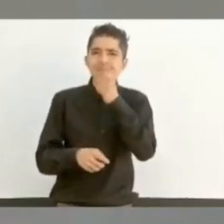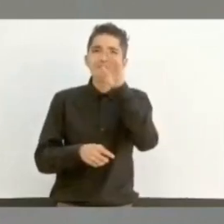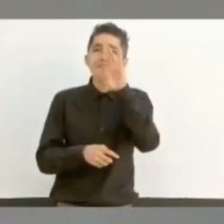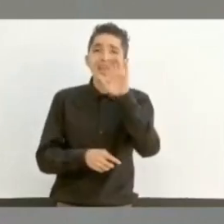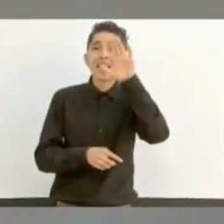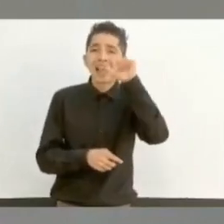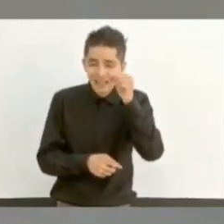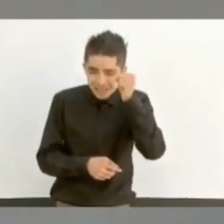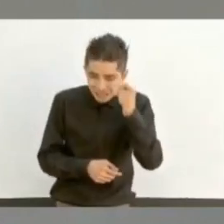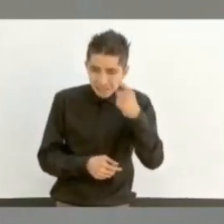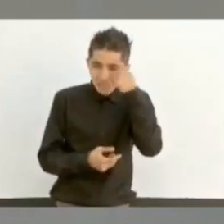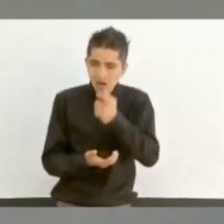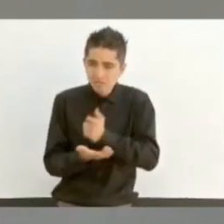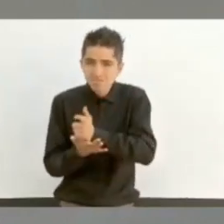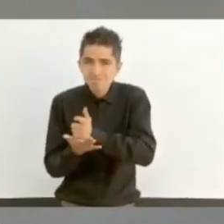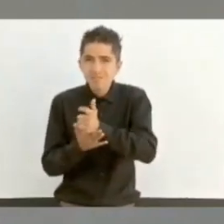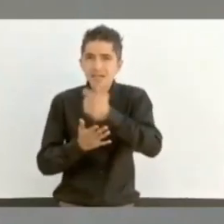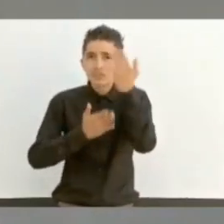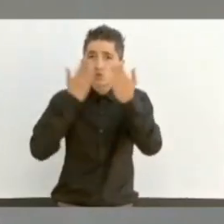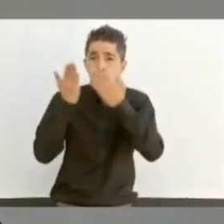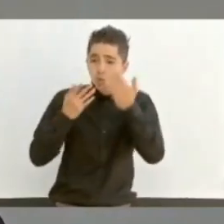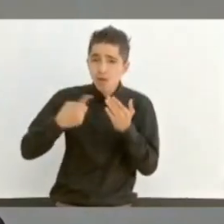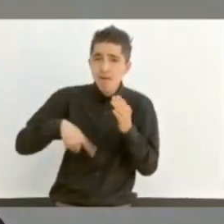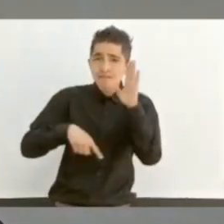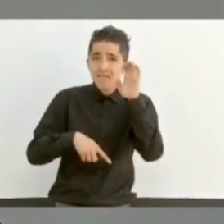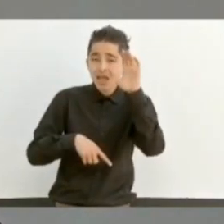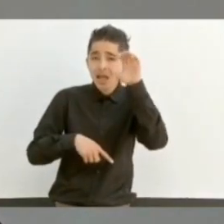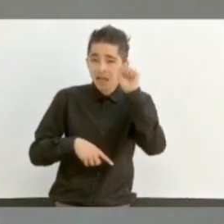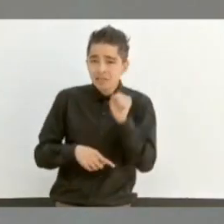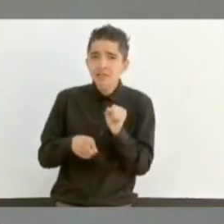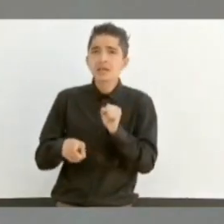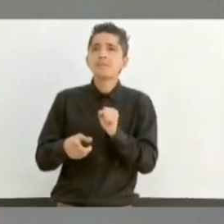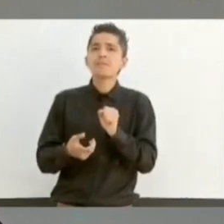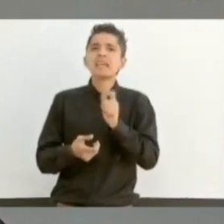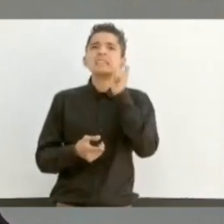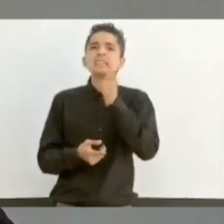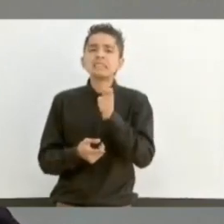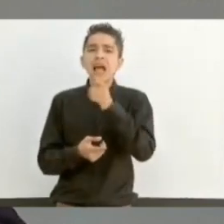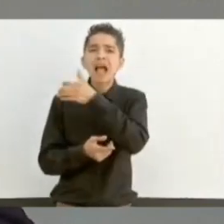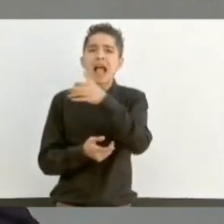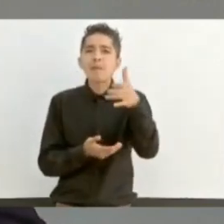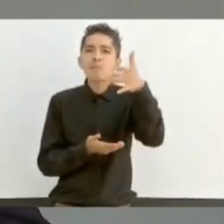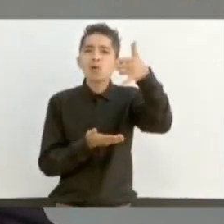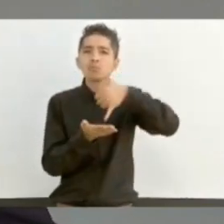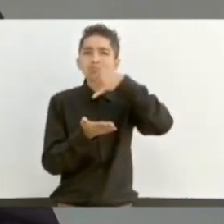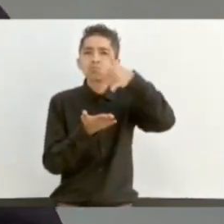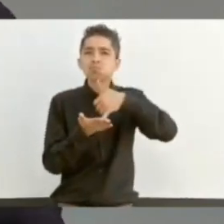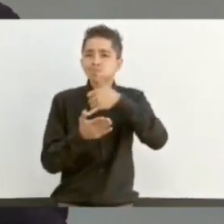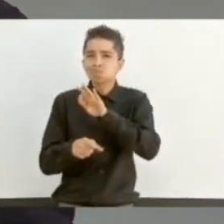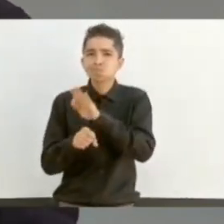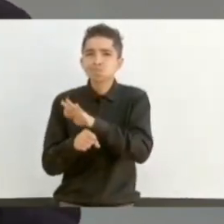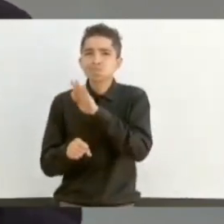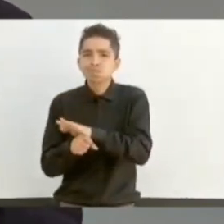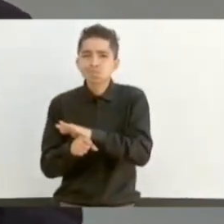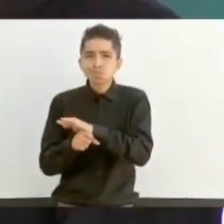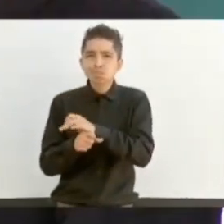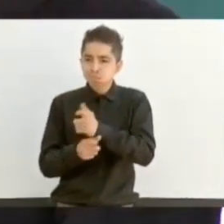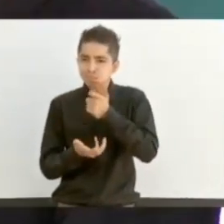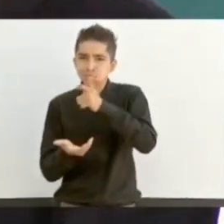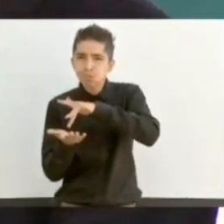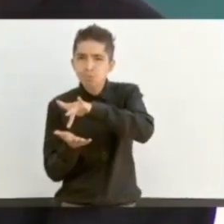becas para estudiantes, el Sembrando Vida, los